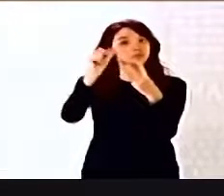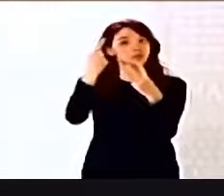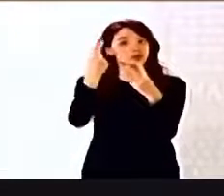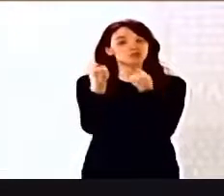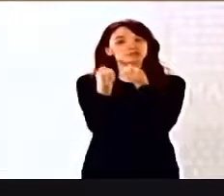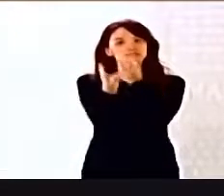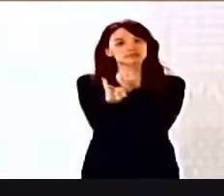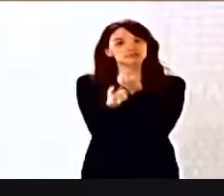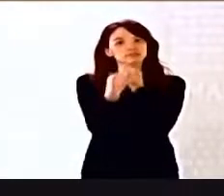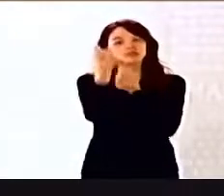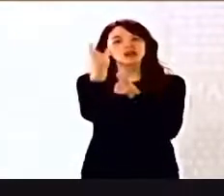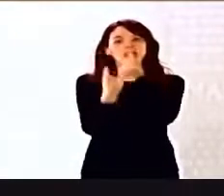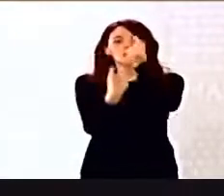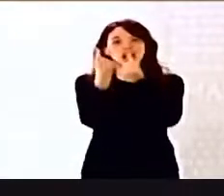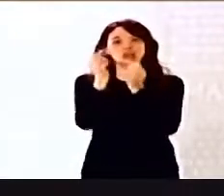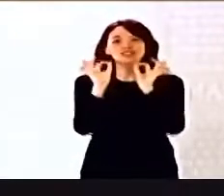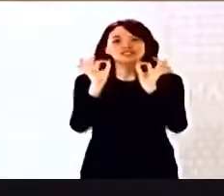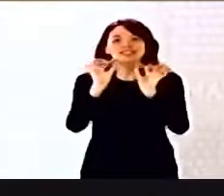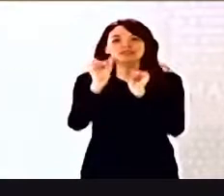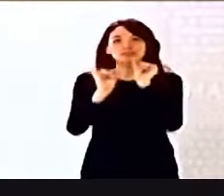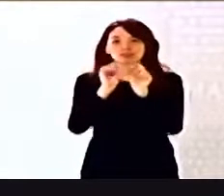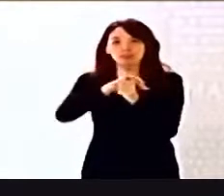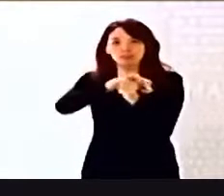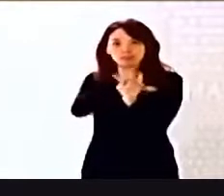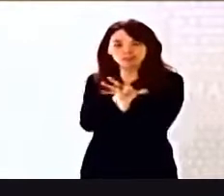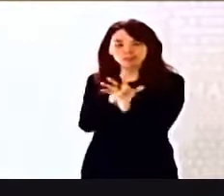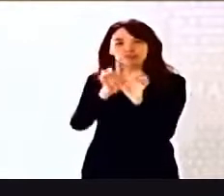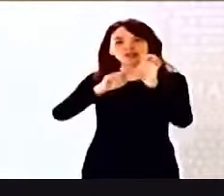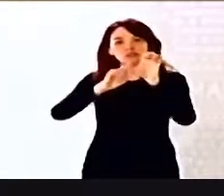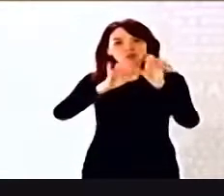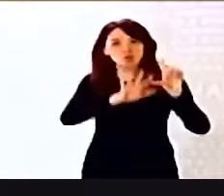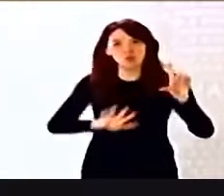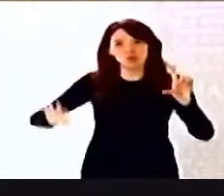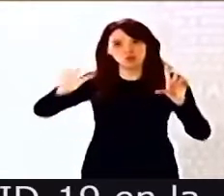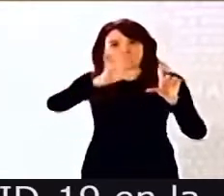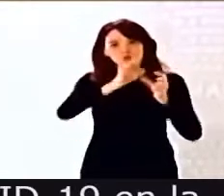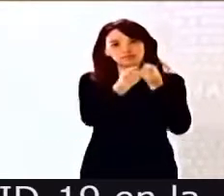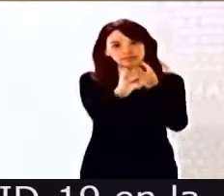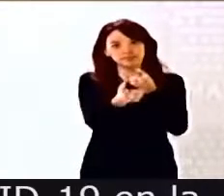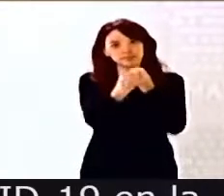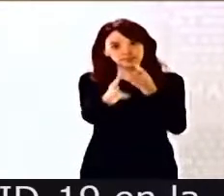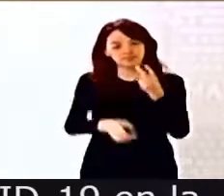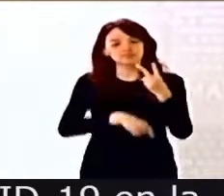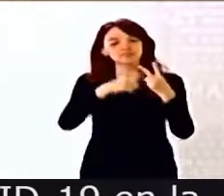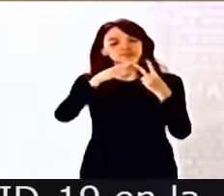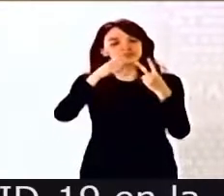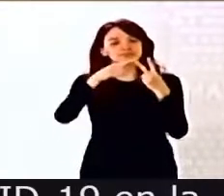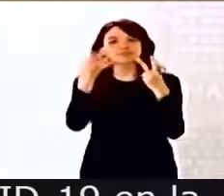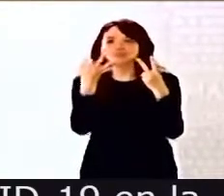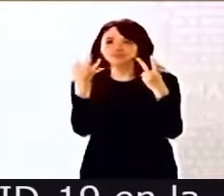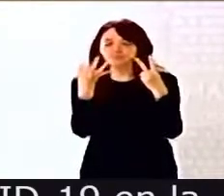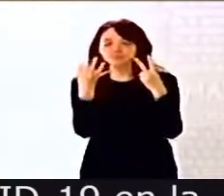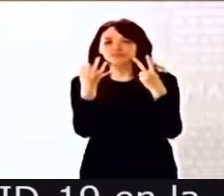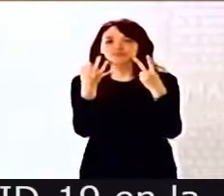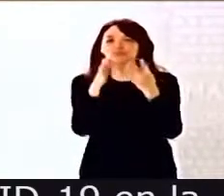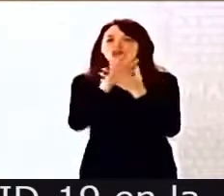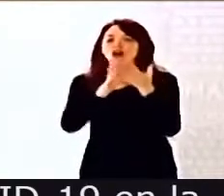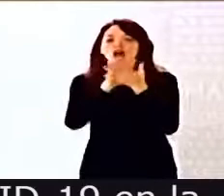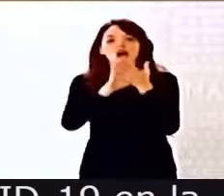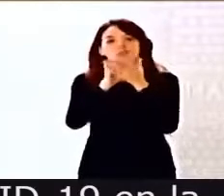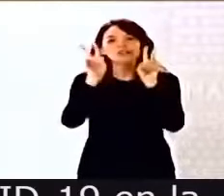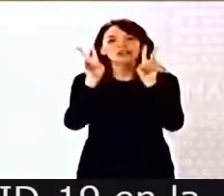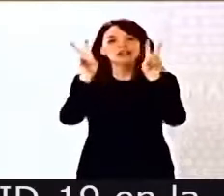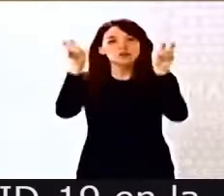de la pandemia COVID-19 en la Comunidad Autónoma de Extremadura. En segundo lugar, les hablaré de